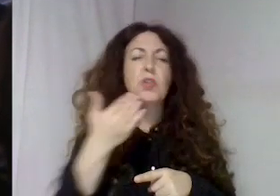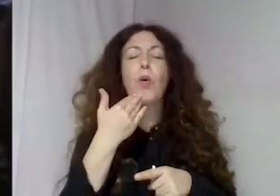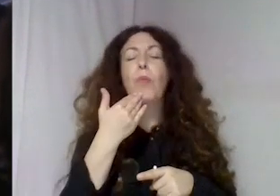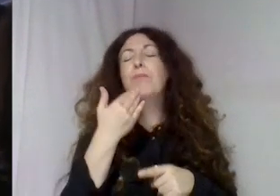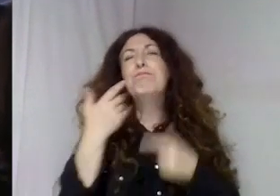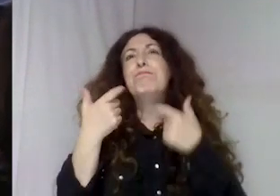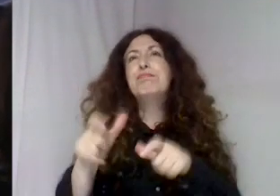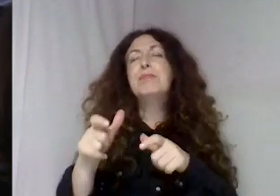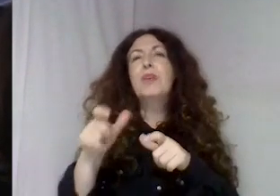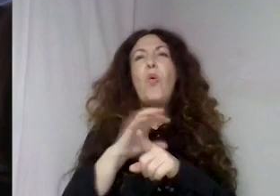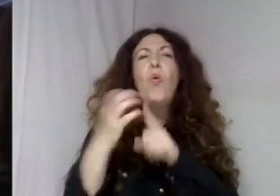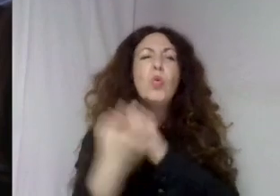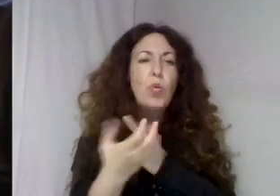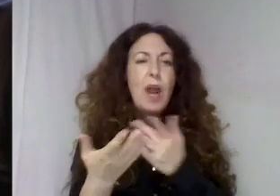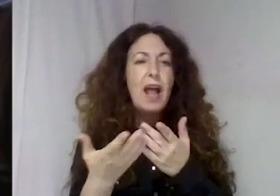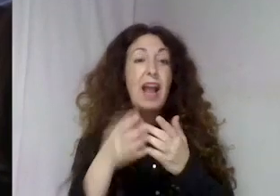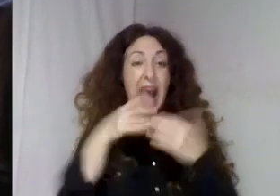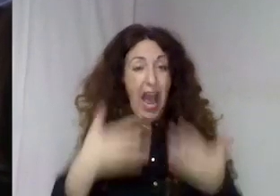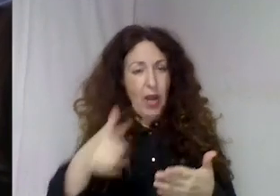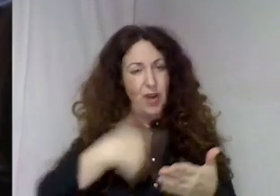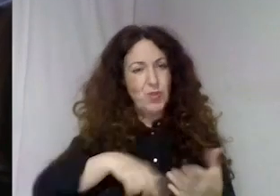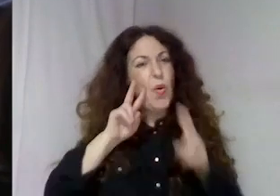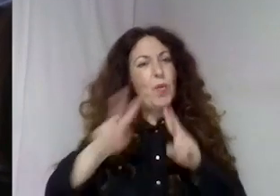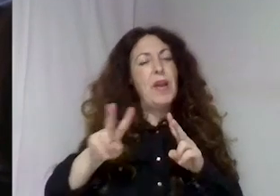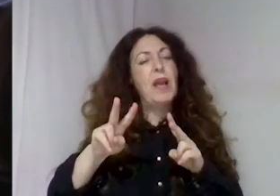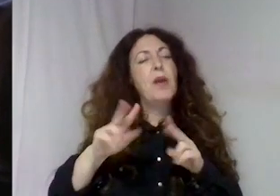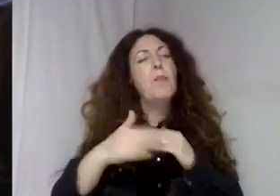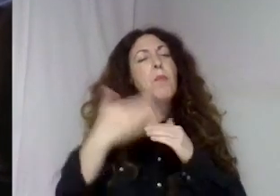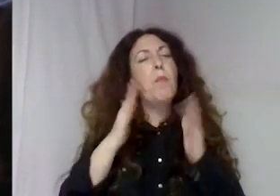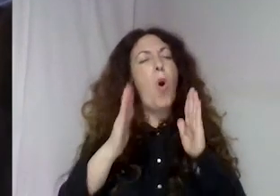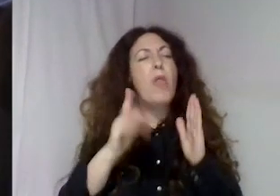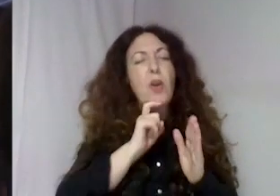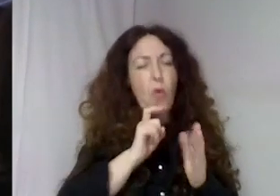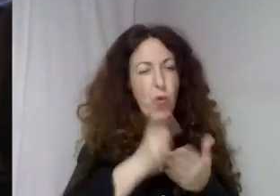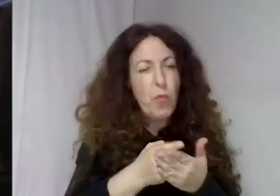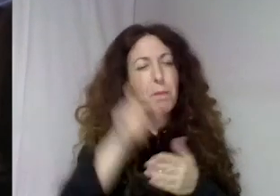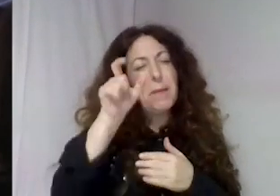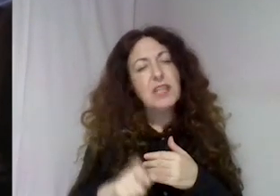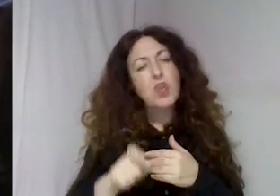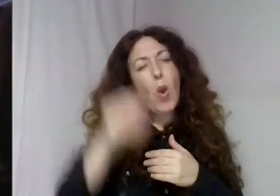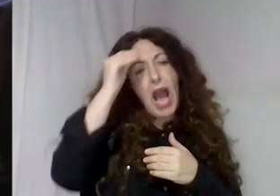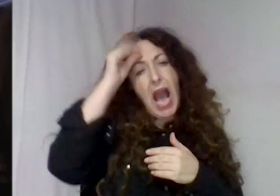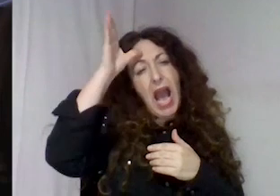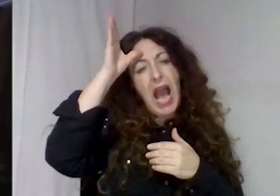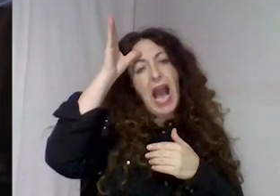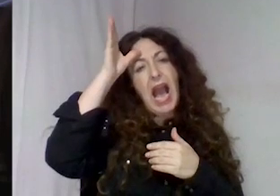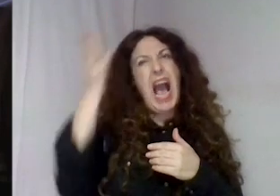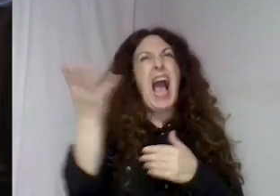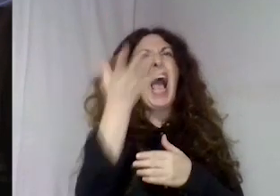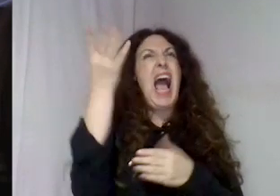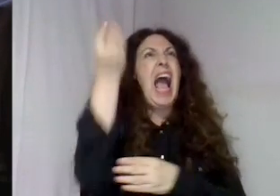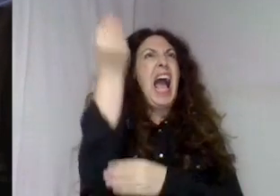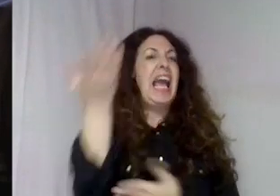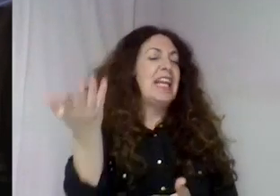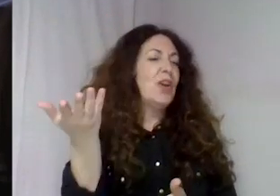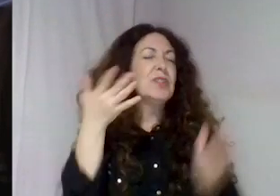que tienen una visión del mundo, pero no de los genios. O sea, el genio es un asunto que es una invención también de finales del XIX. O sea, quiero